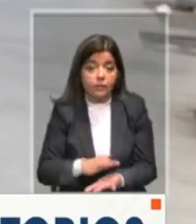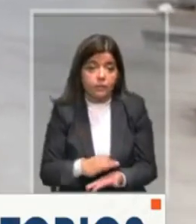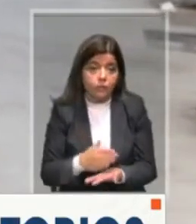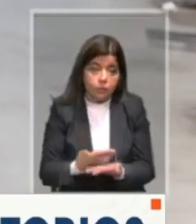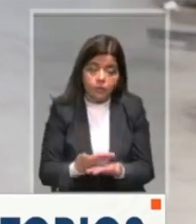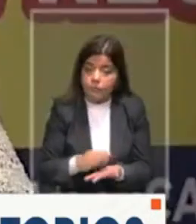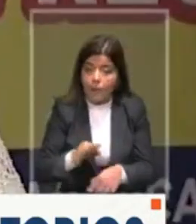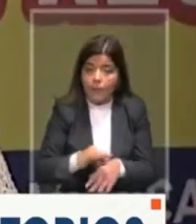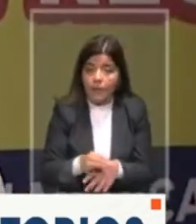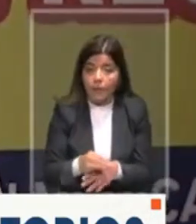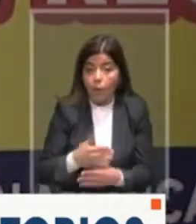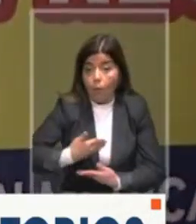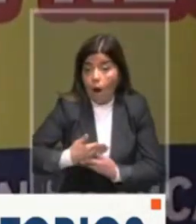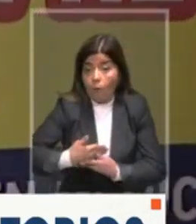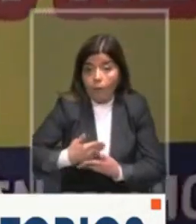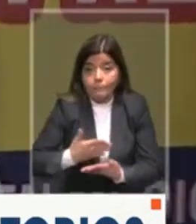demasiado y con un bebé chico.